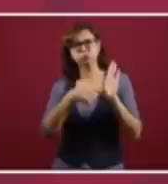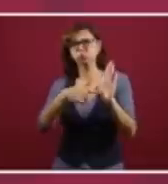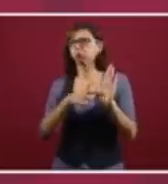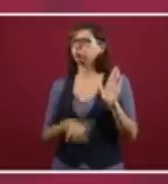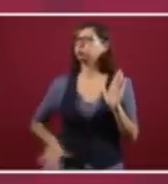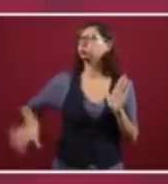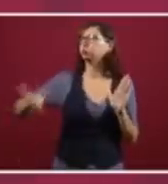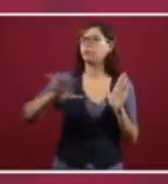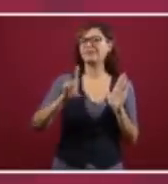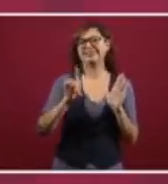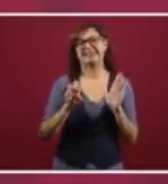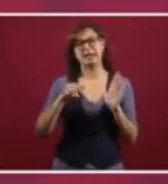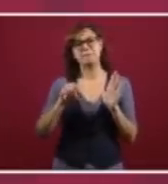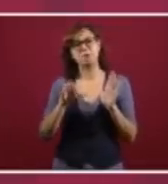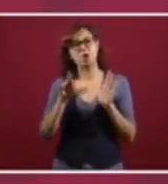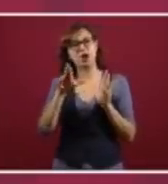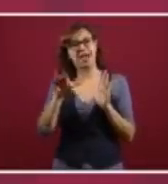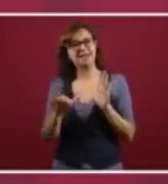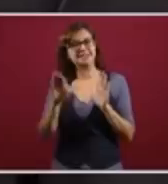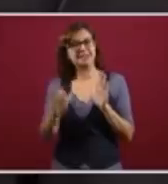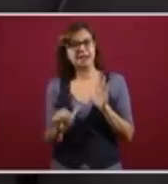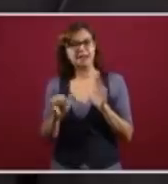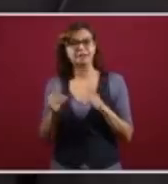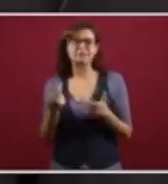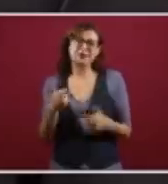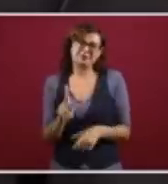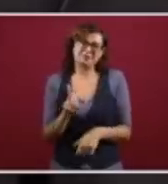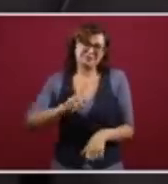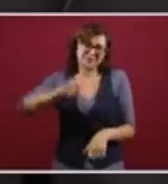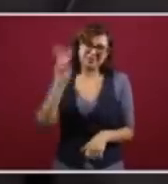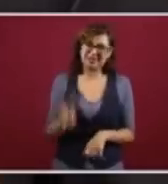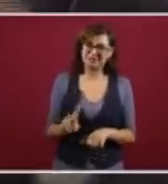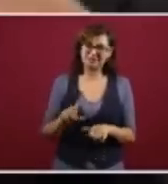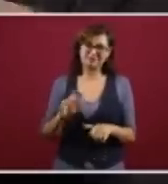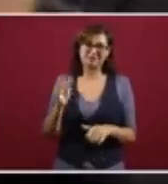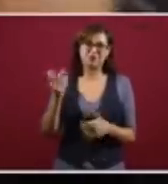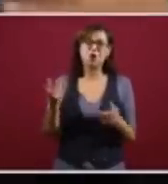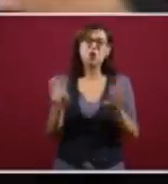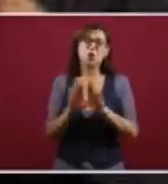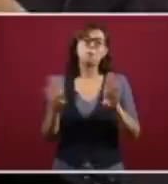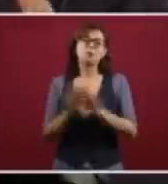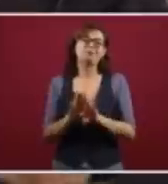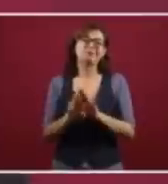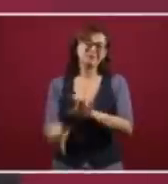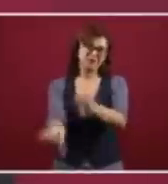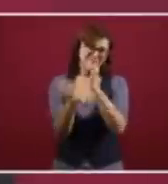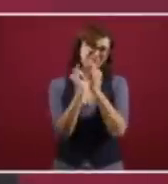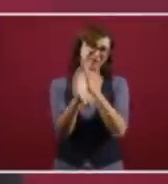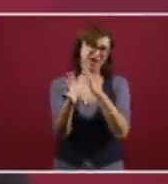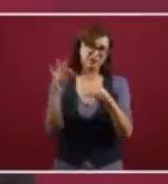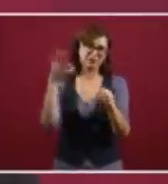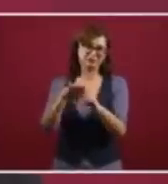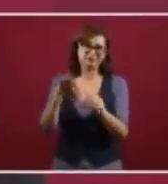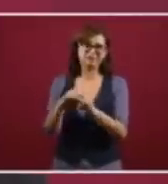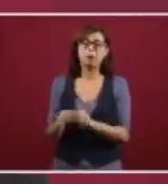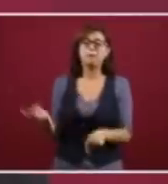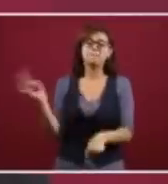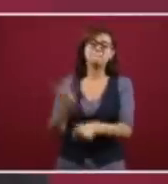lo que imperaba era el fraude electoral, sí, el doble discurso, la